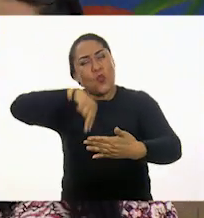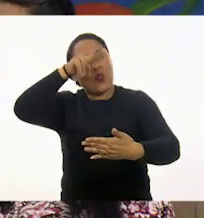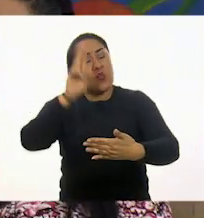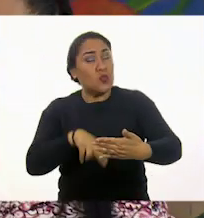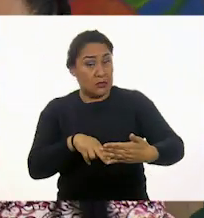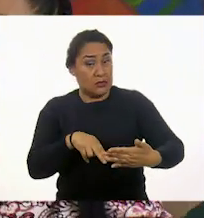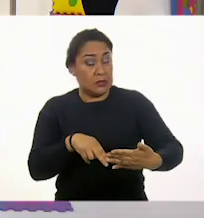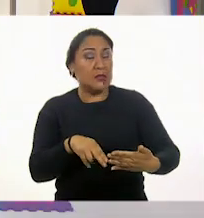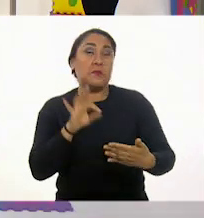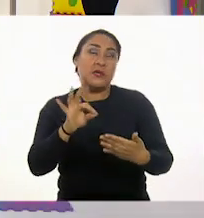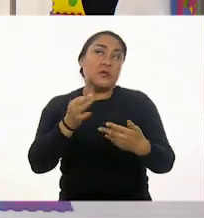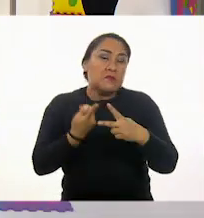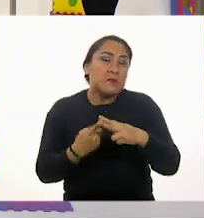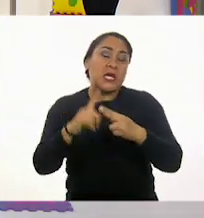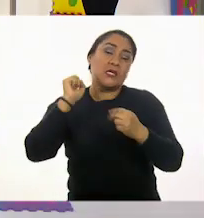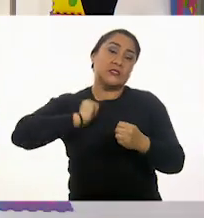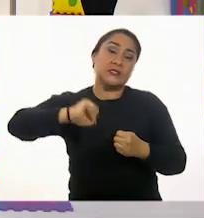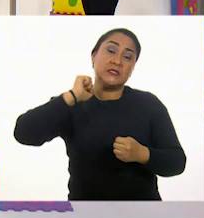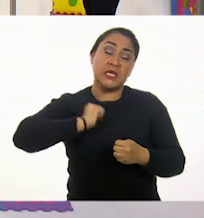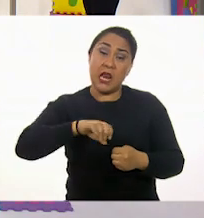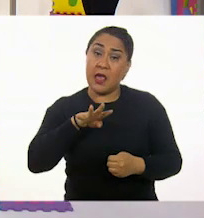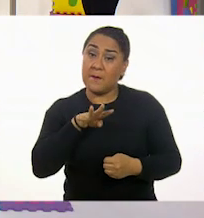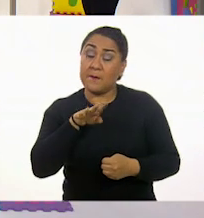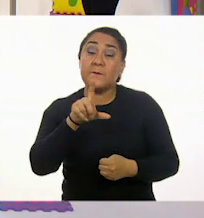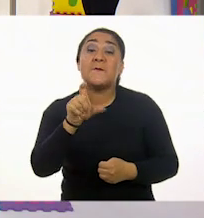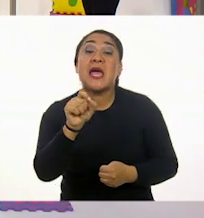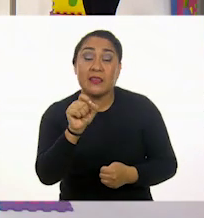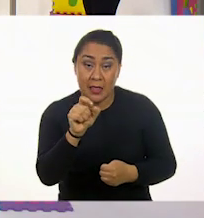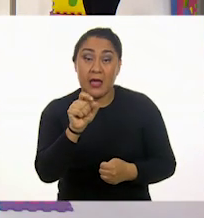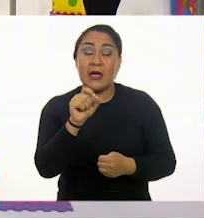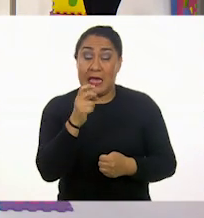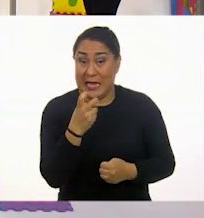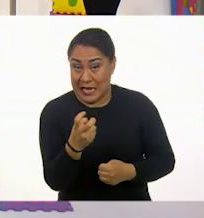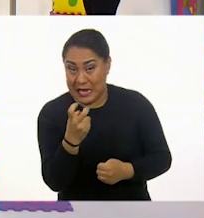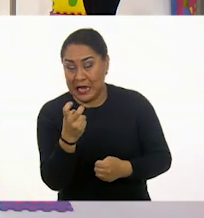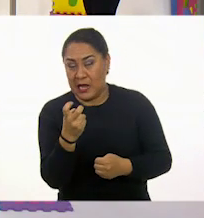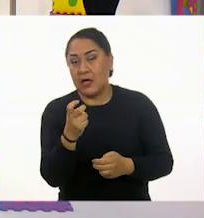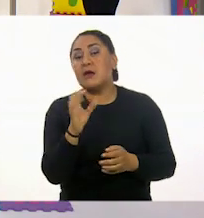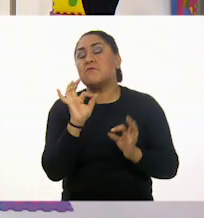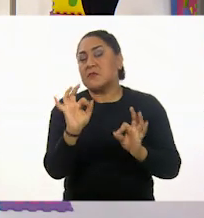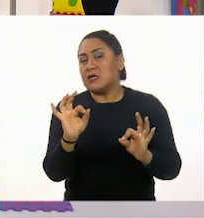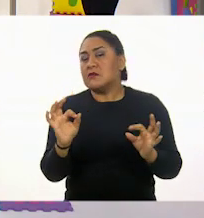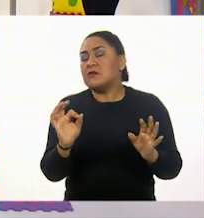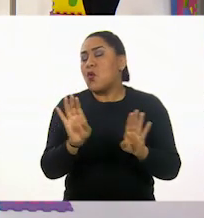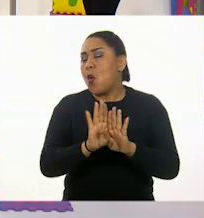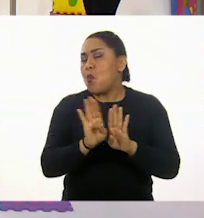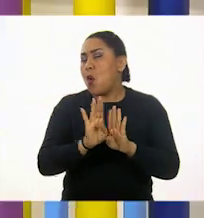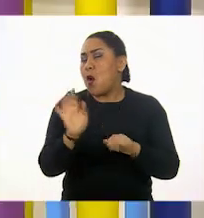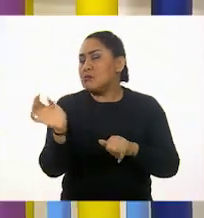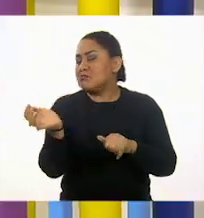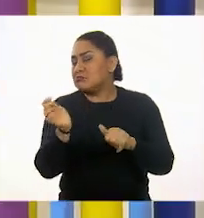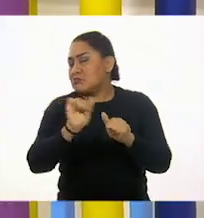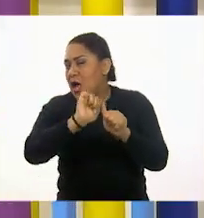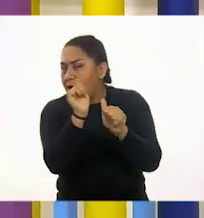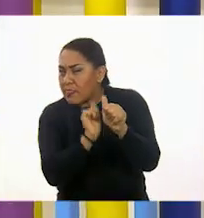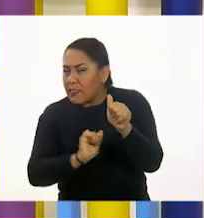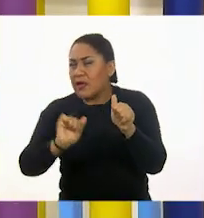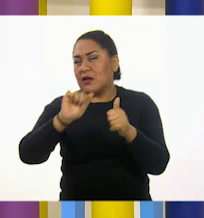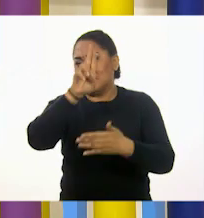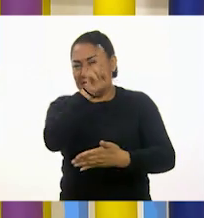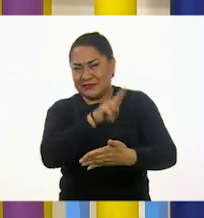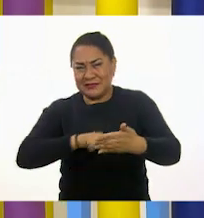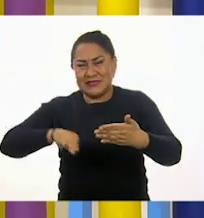nació igualmente en el siglo XX, es un movimiento artístico de aquí de México, y vamos a ver el